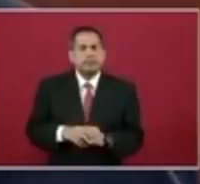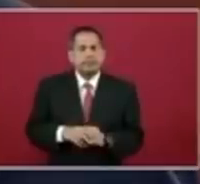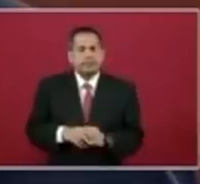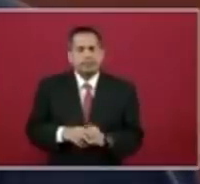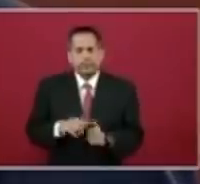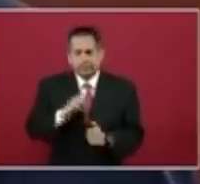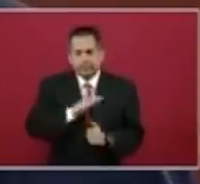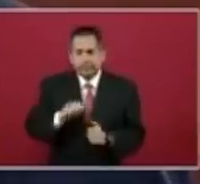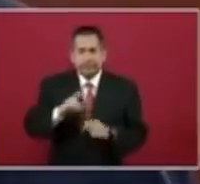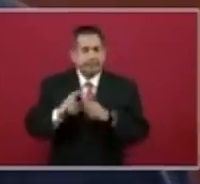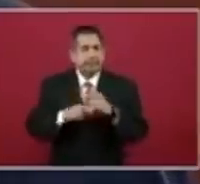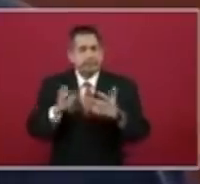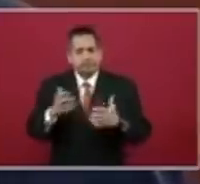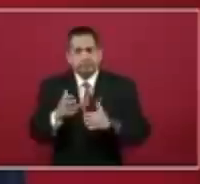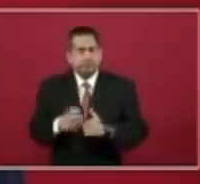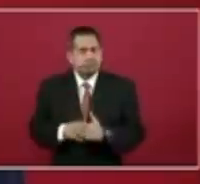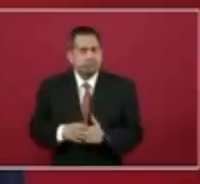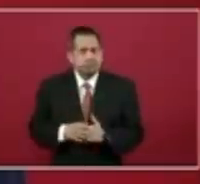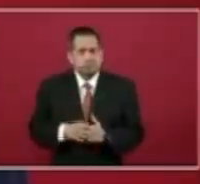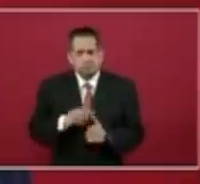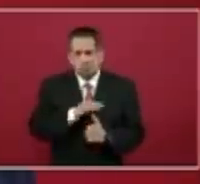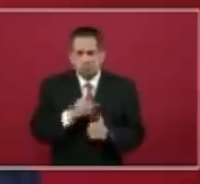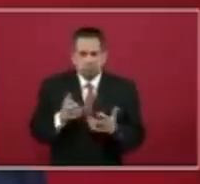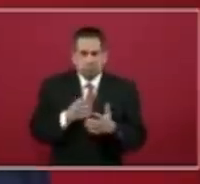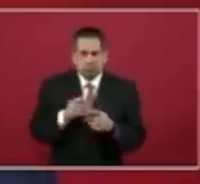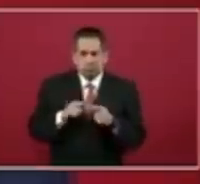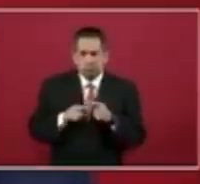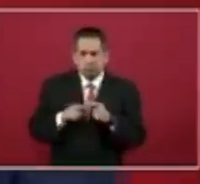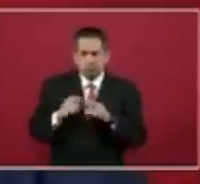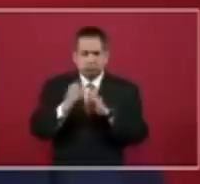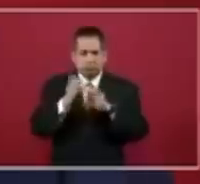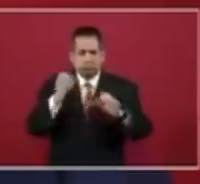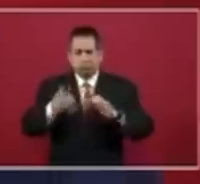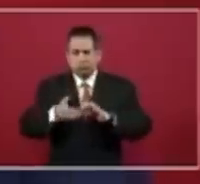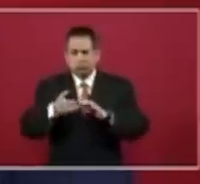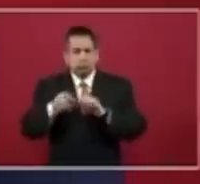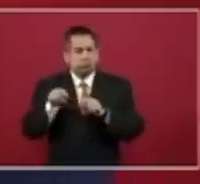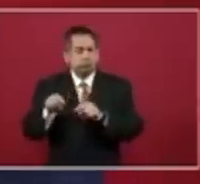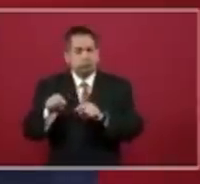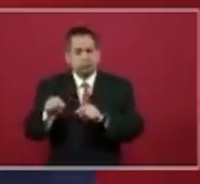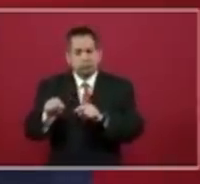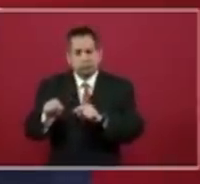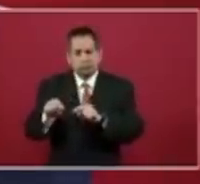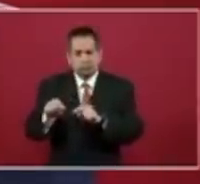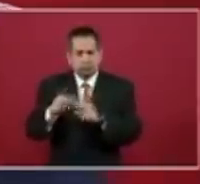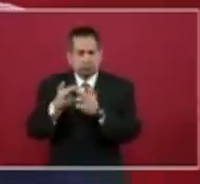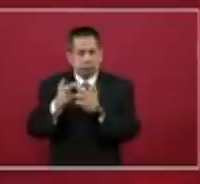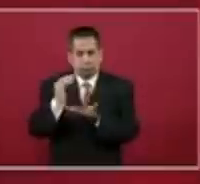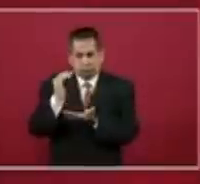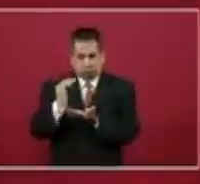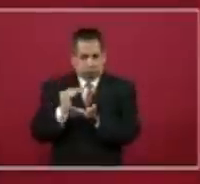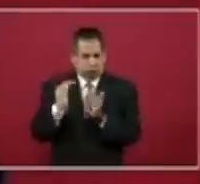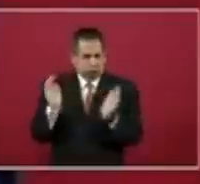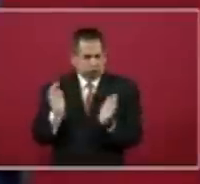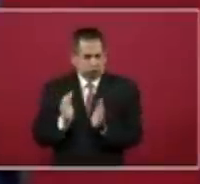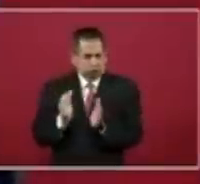se pueden hacer, sobre todo en las pipas de menos capacidad,